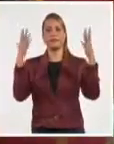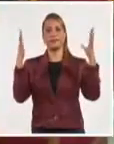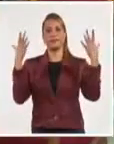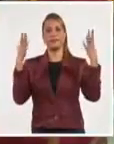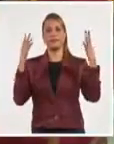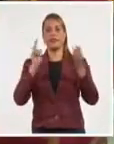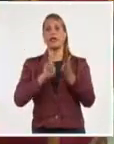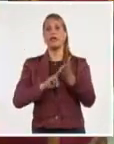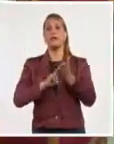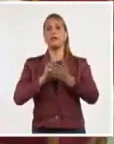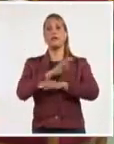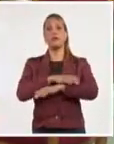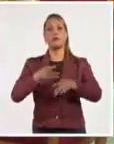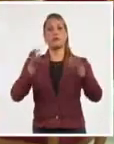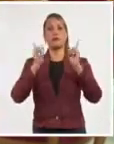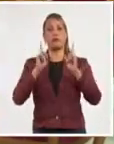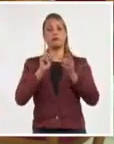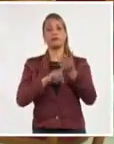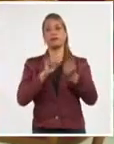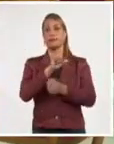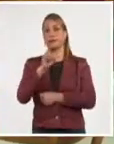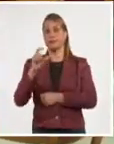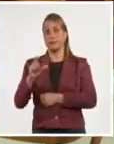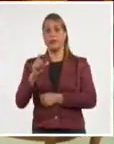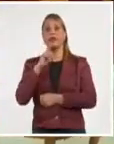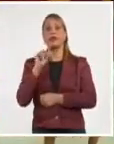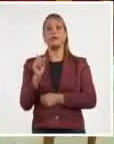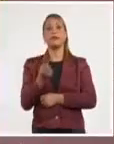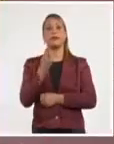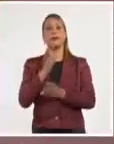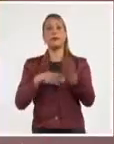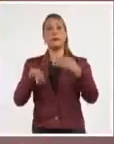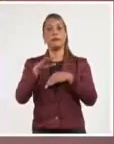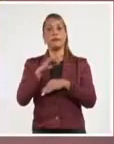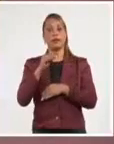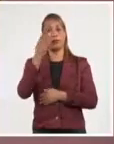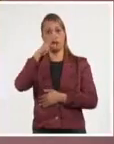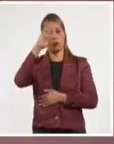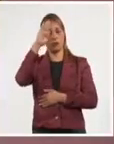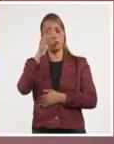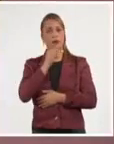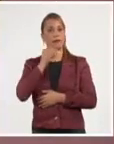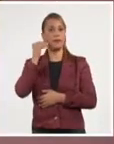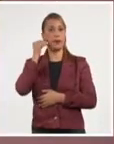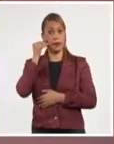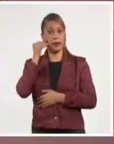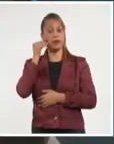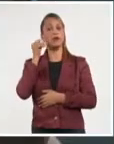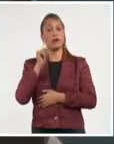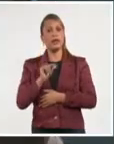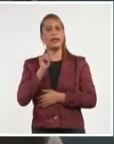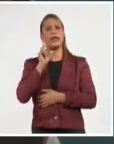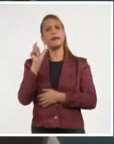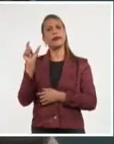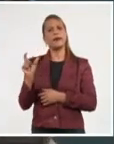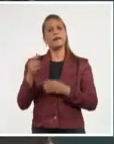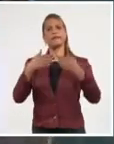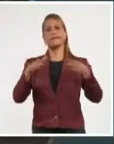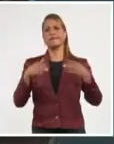El miembro del Buró Político del Partido Comunista de Cuba y primer ministro de la República, Manuel Marrero Cruz, en las palabras de